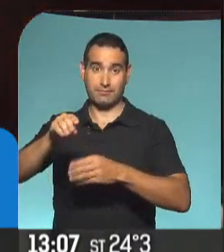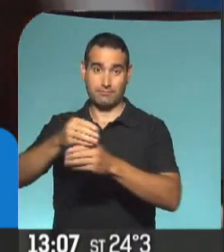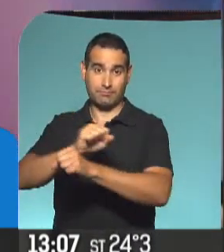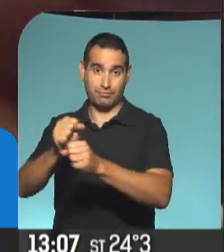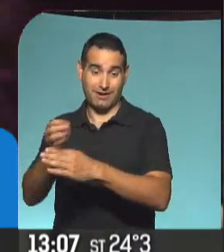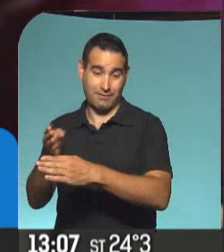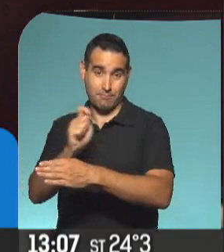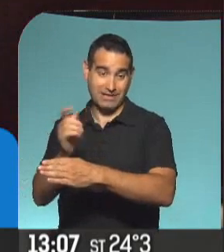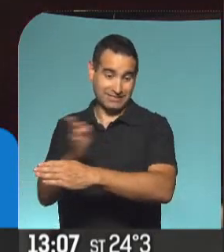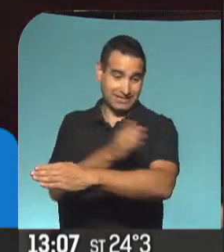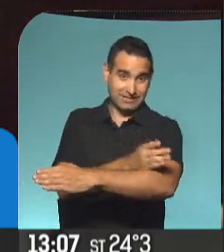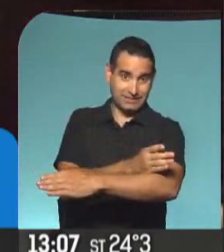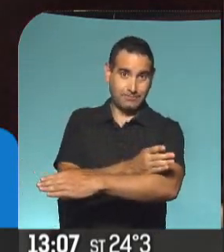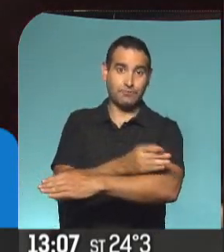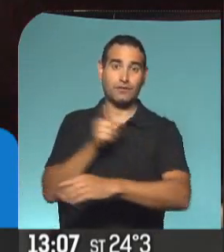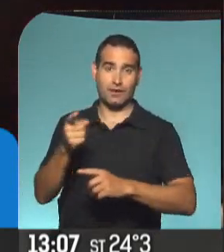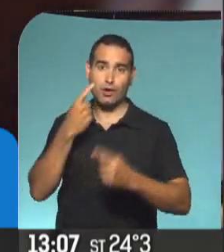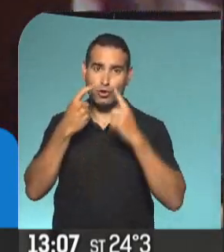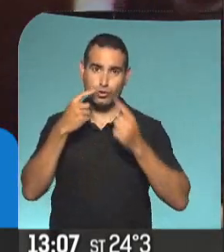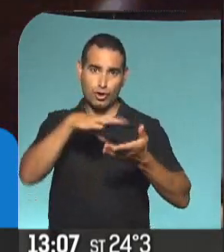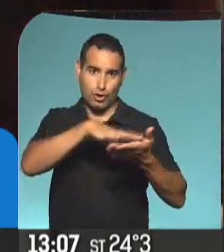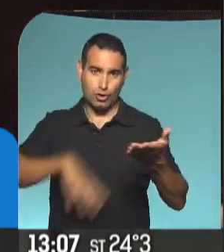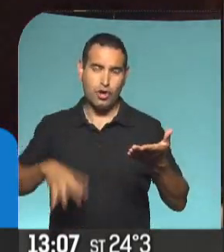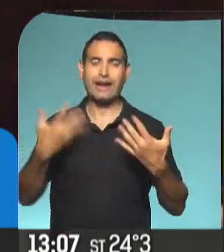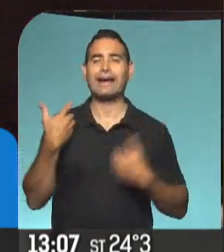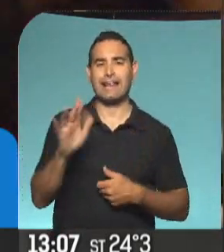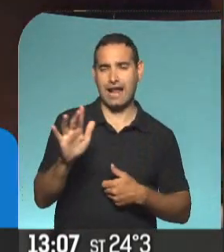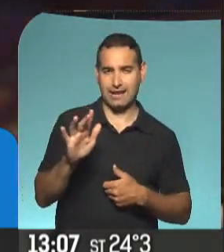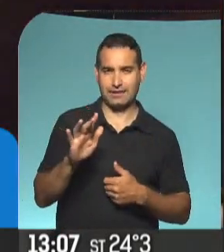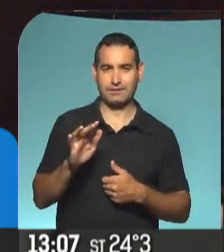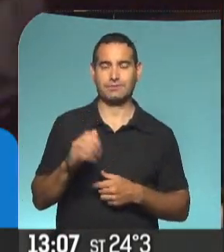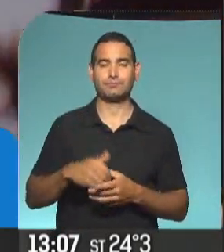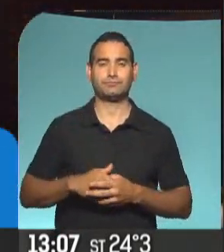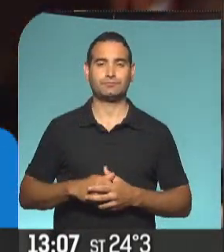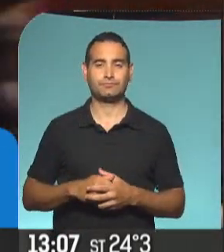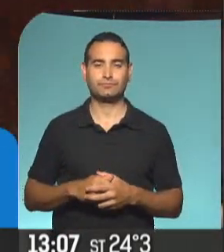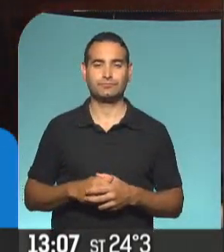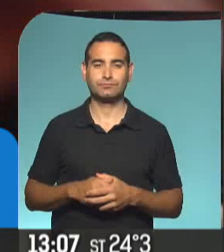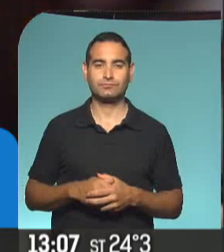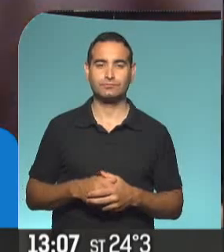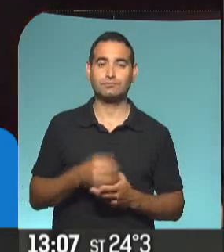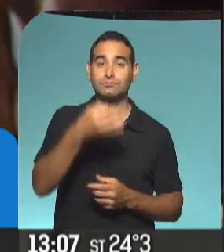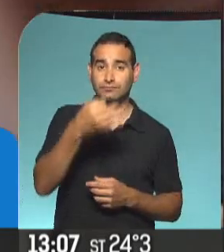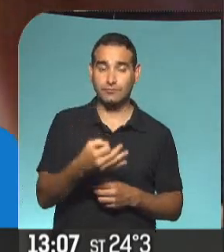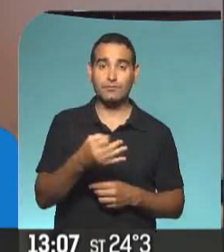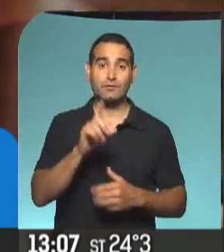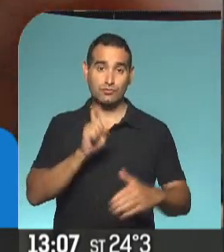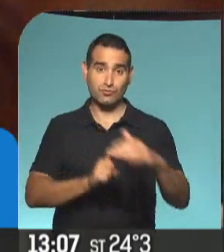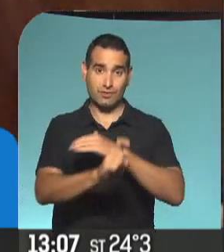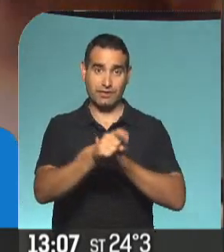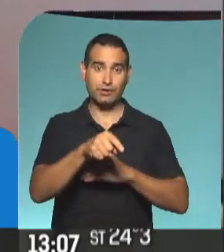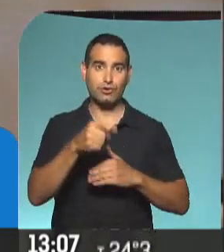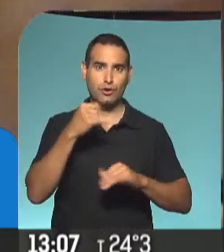cuenta del estado del submarino, en realidad del estado de toda la Armada, ¿sí? Pero particularmente del estado del